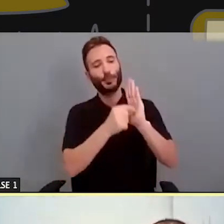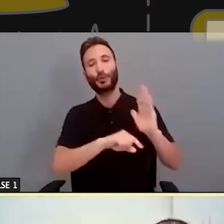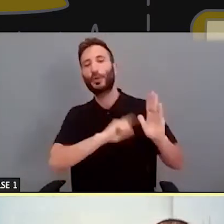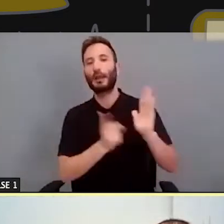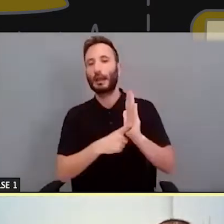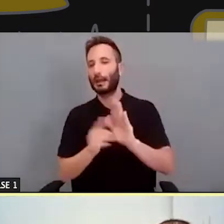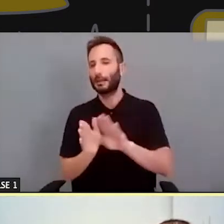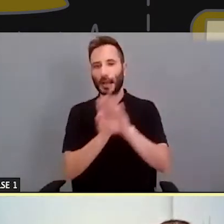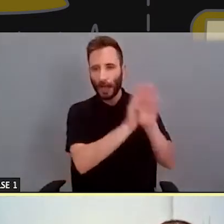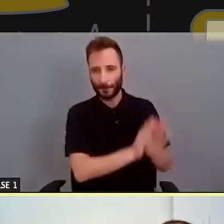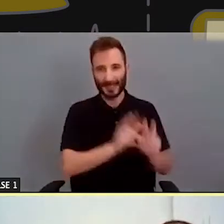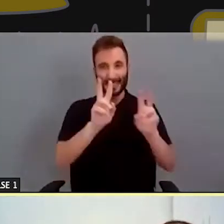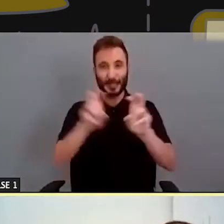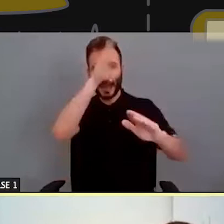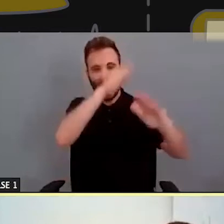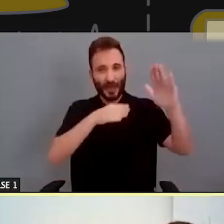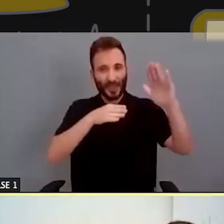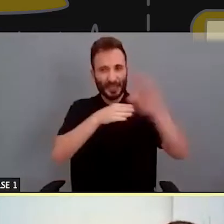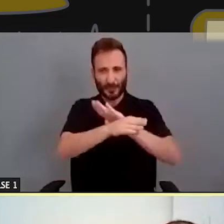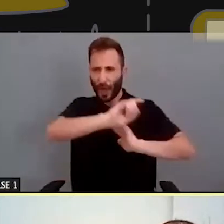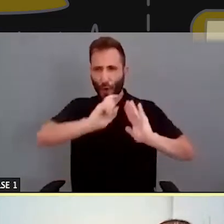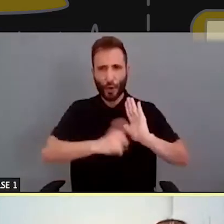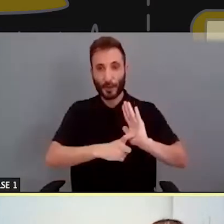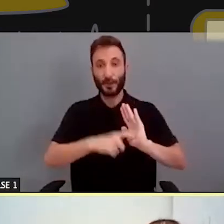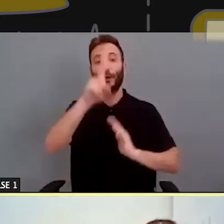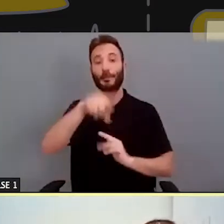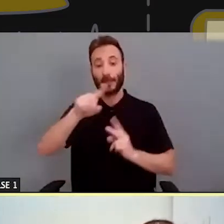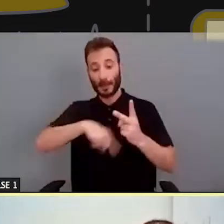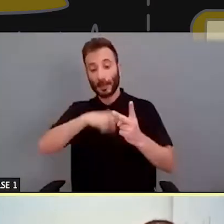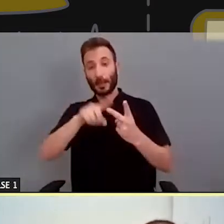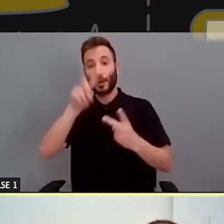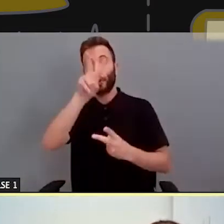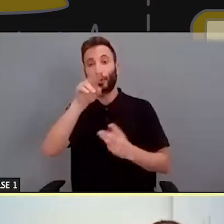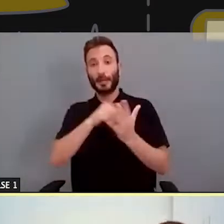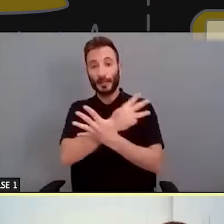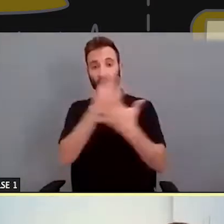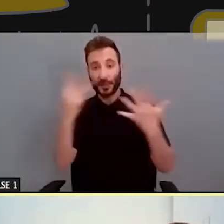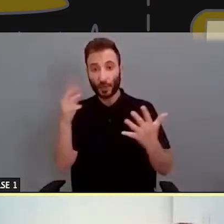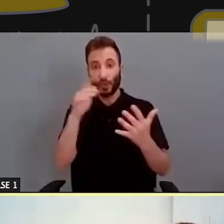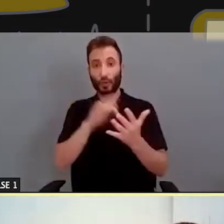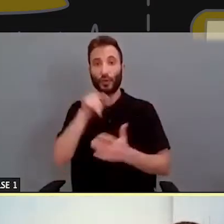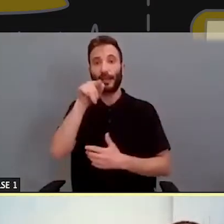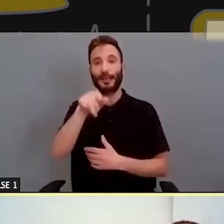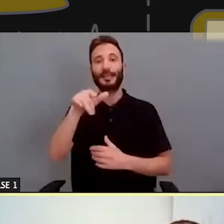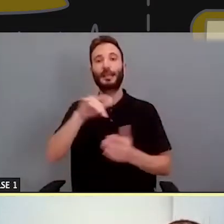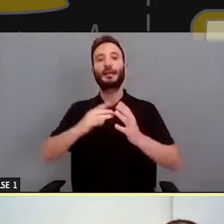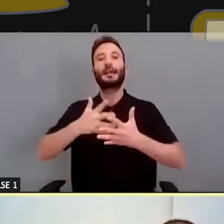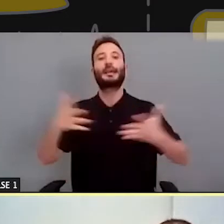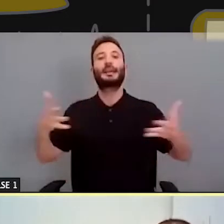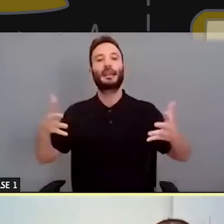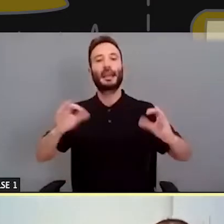de accesibilidad e inclusión social. En el 2018 el ganador fue el Gran Teatre del Liceu, por